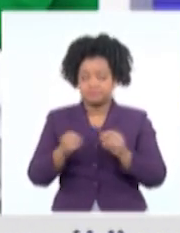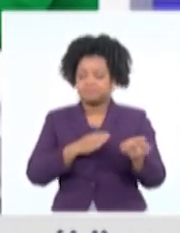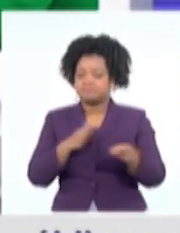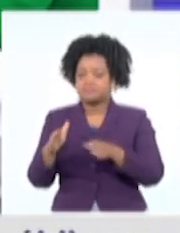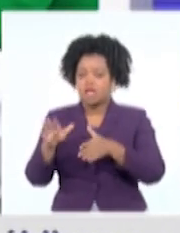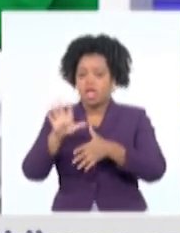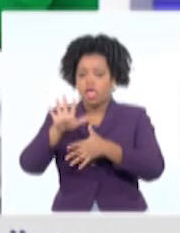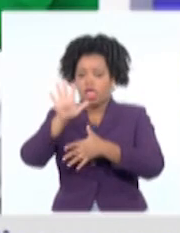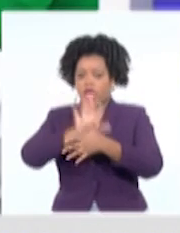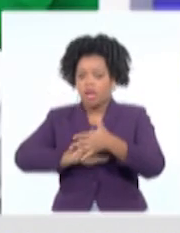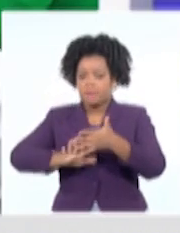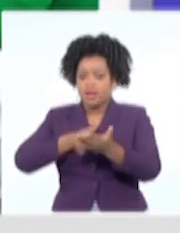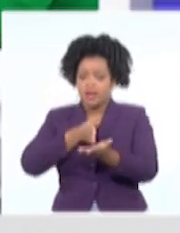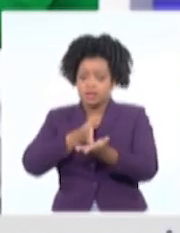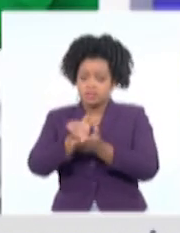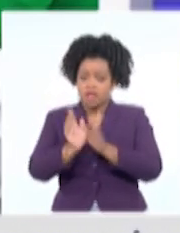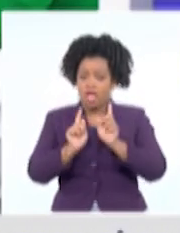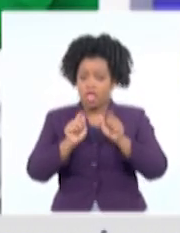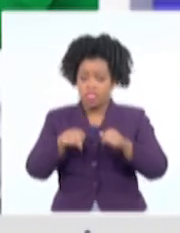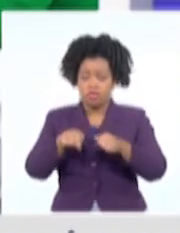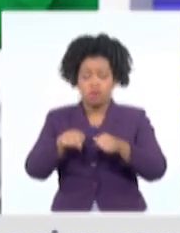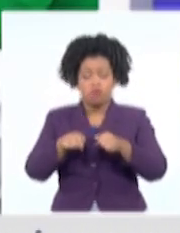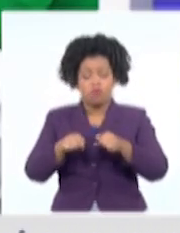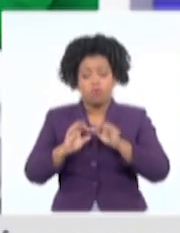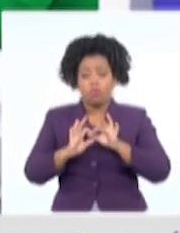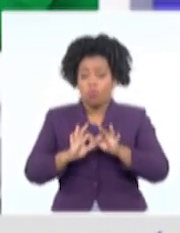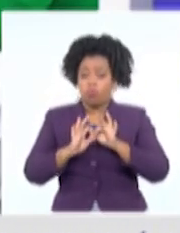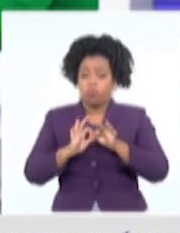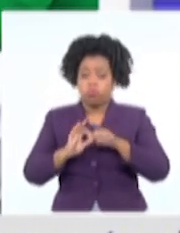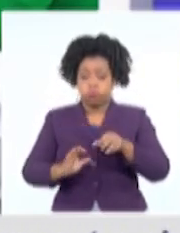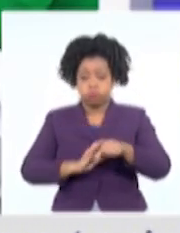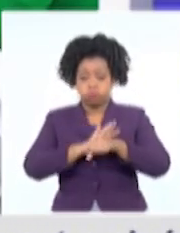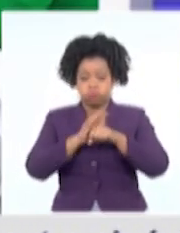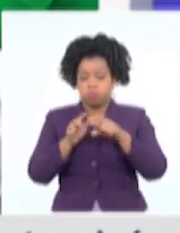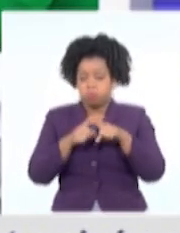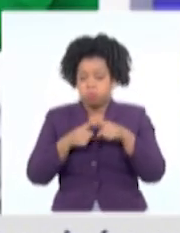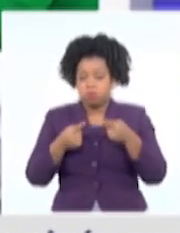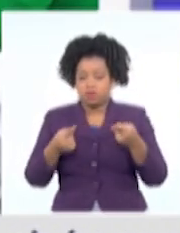como epicentro de la enfermedad, ya que el